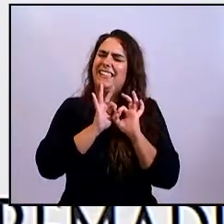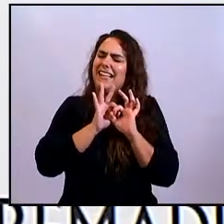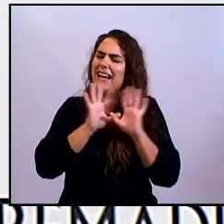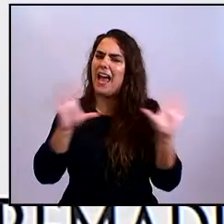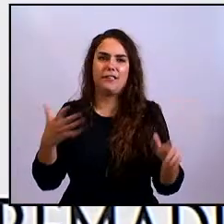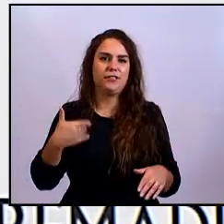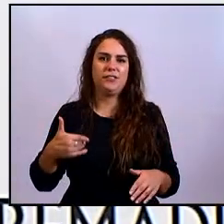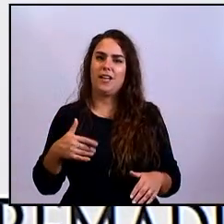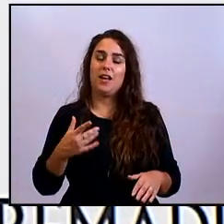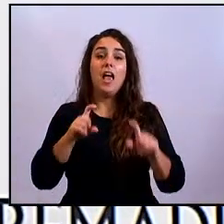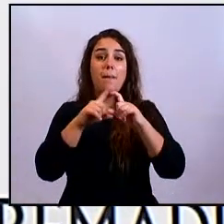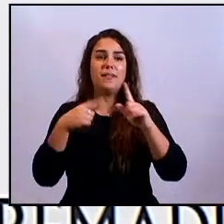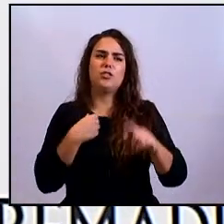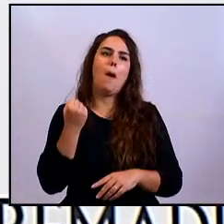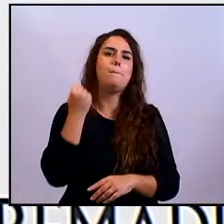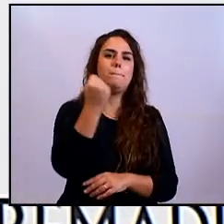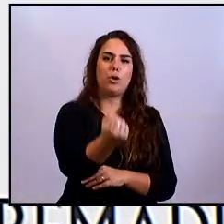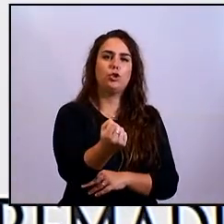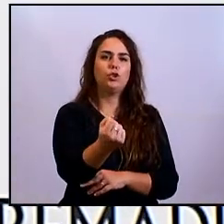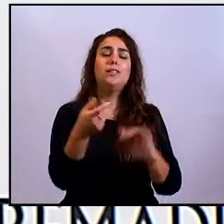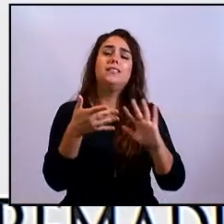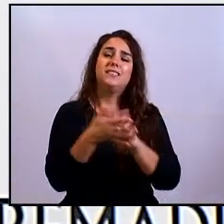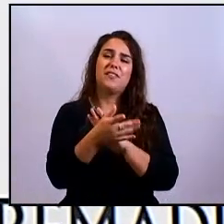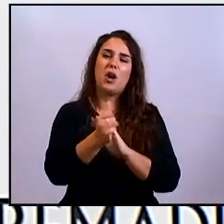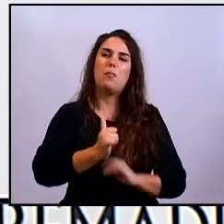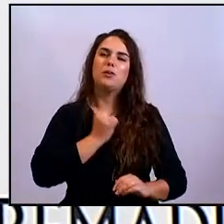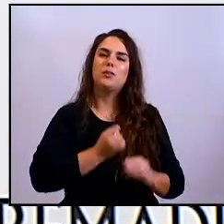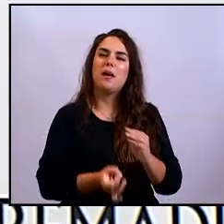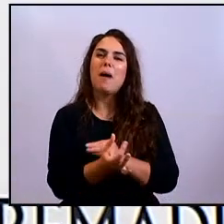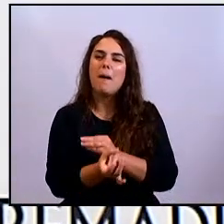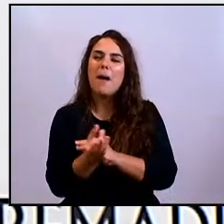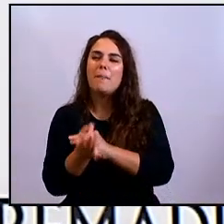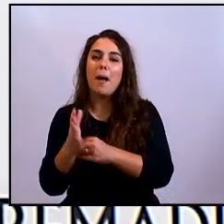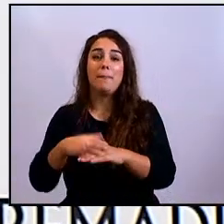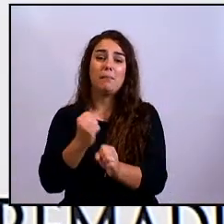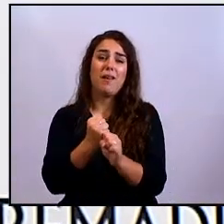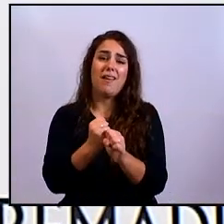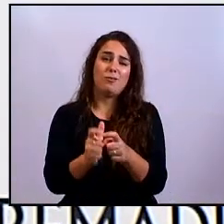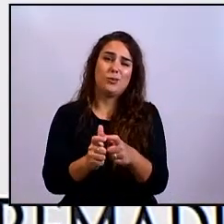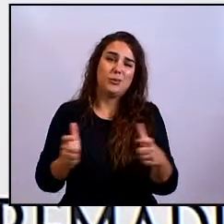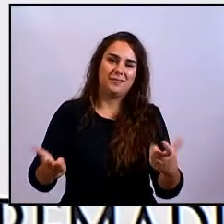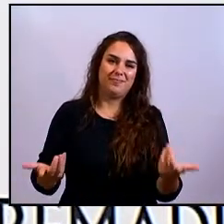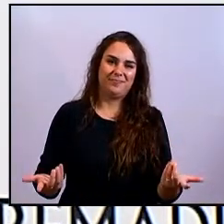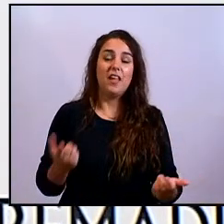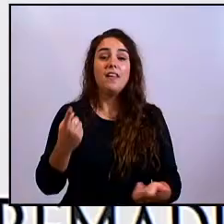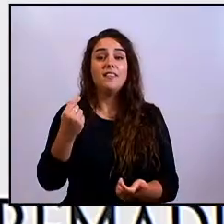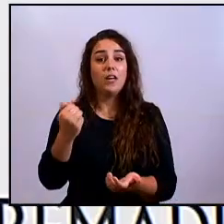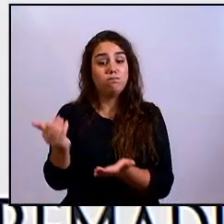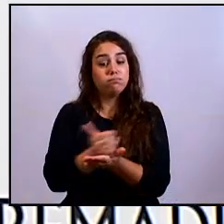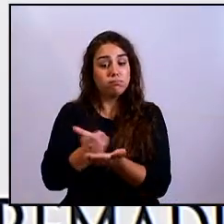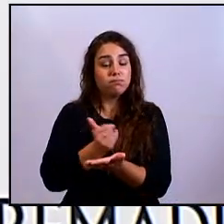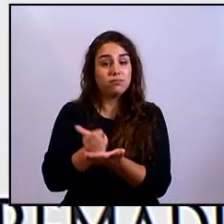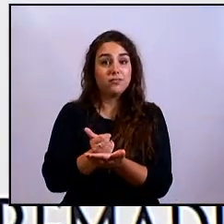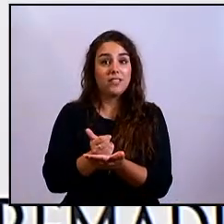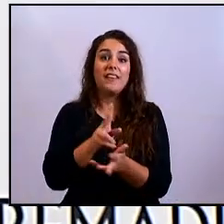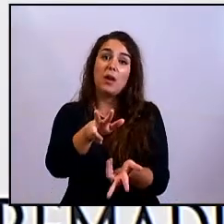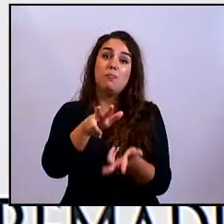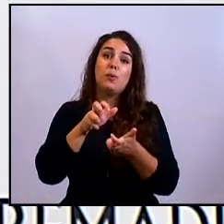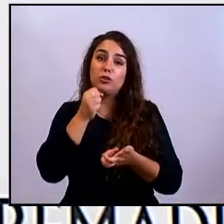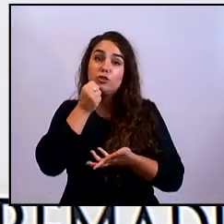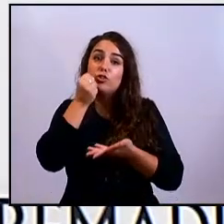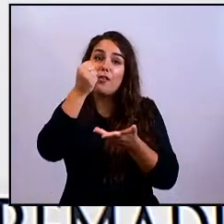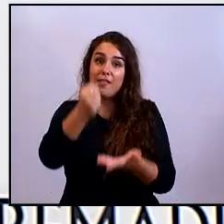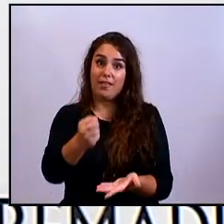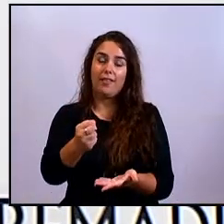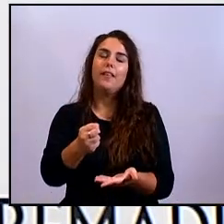apoyar a las empresas es cosechar oportunidades de empleos. Y los datos de recaudación del impuesto de sociedades son el